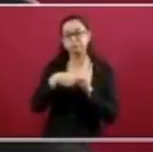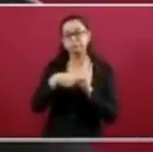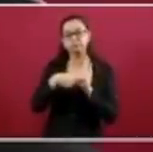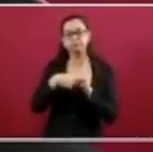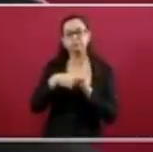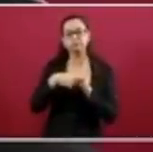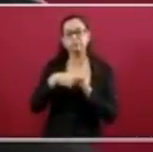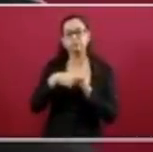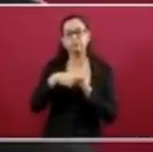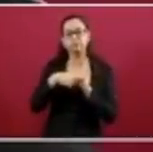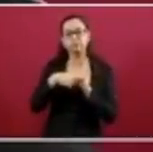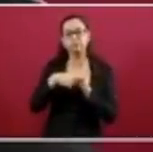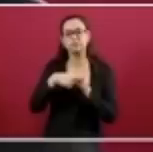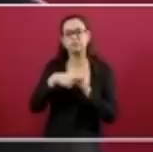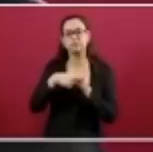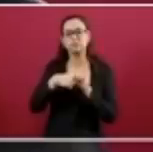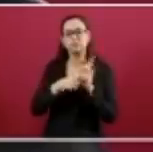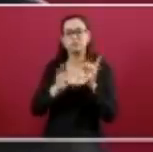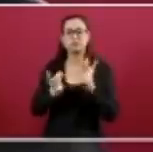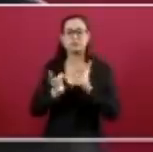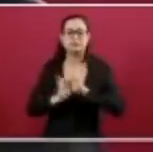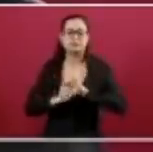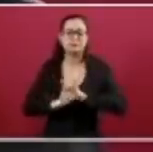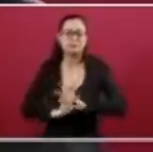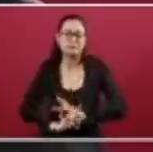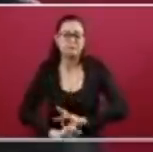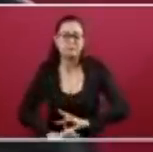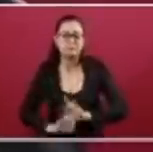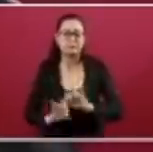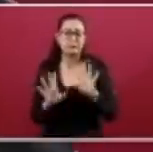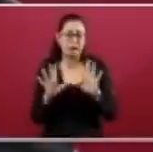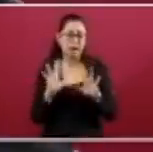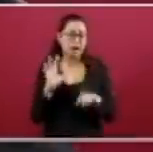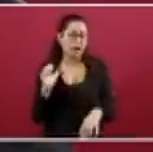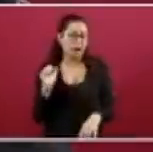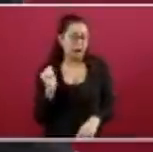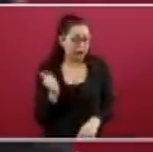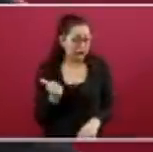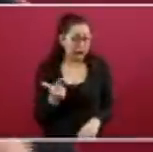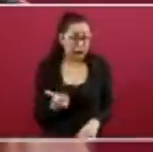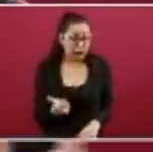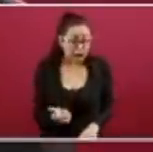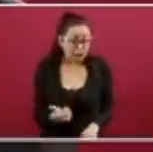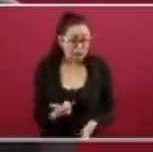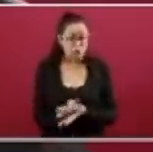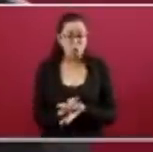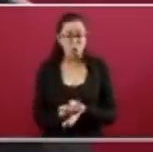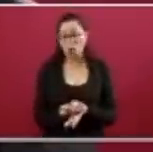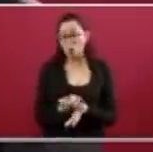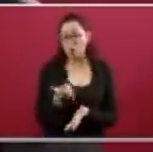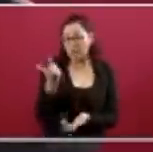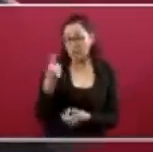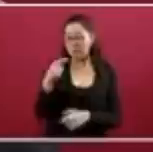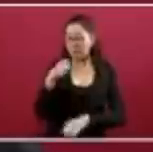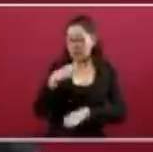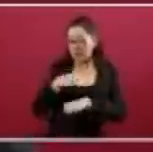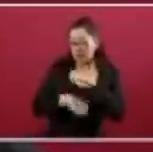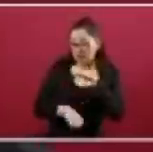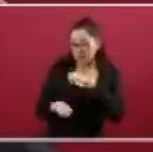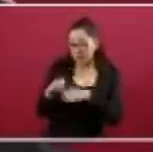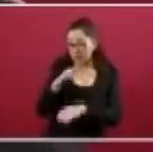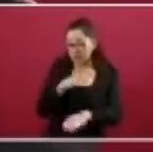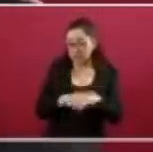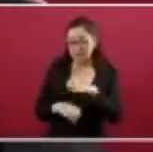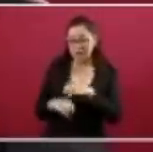cualquier causa de fuerza mayor que impida a esa empresa continuar la